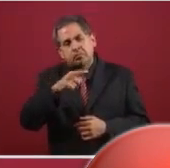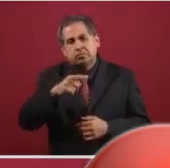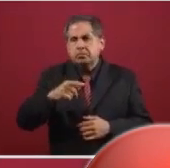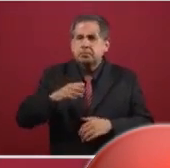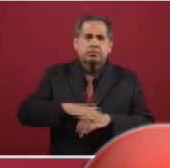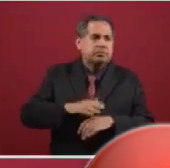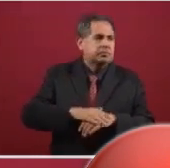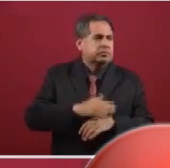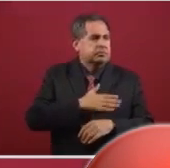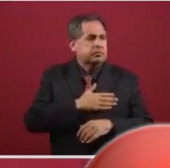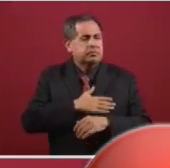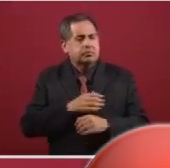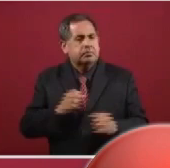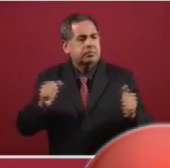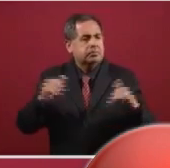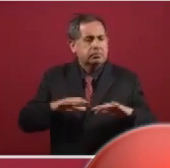convocar